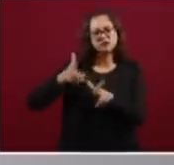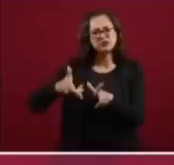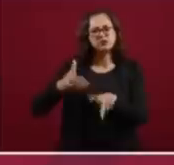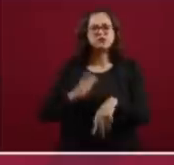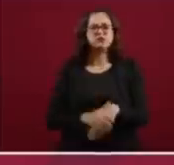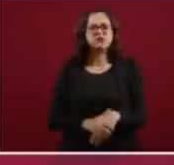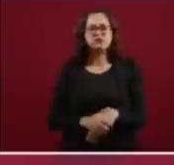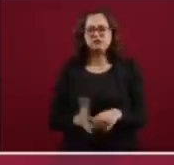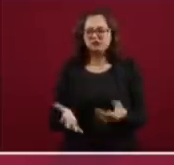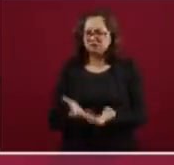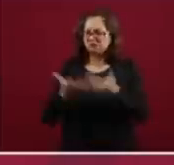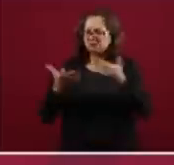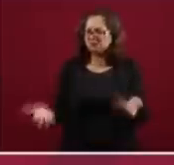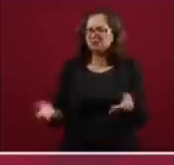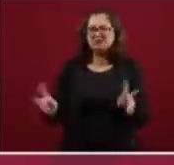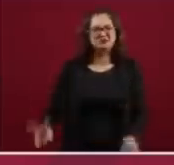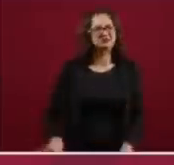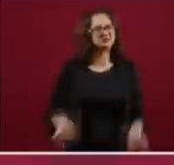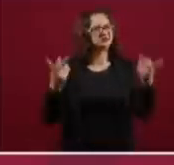son las tierras